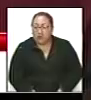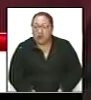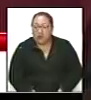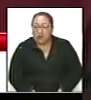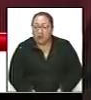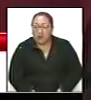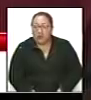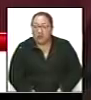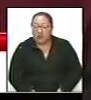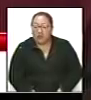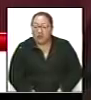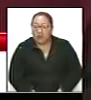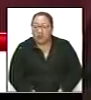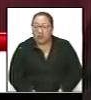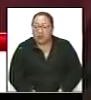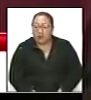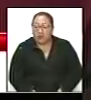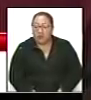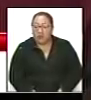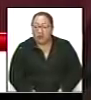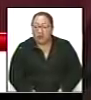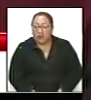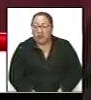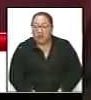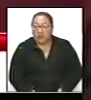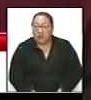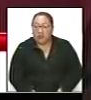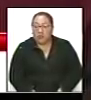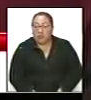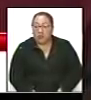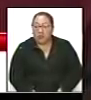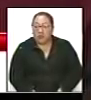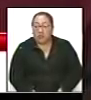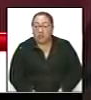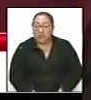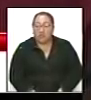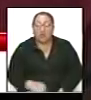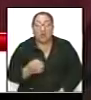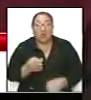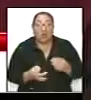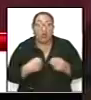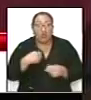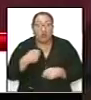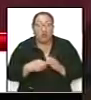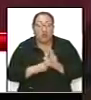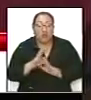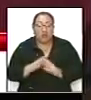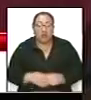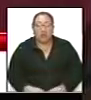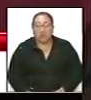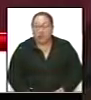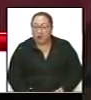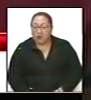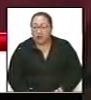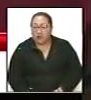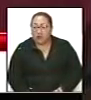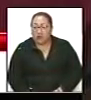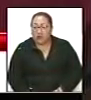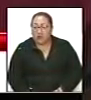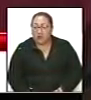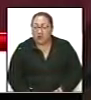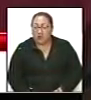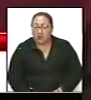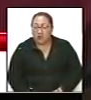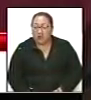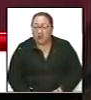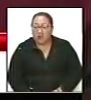acusación, lo dice la sentencia de la Corte Suprema. Dice, en especial la sentencia de la Corte Suprema, dice, incrementó el combustible entre